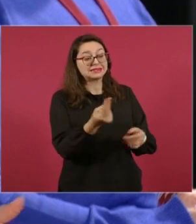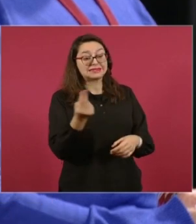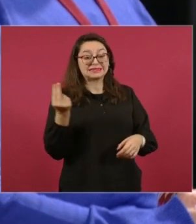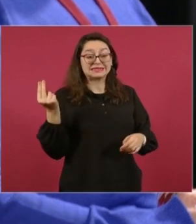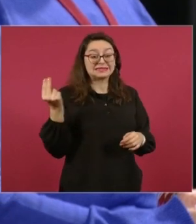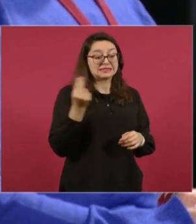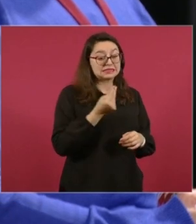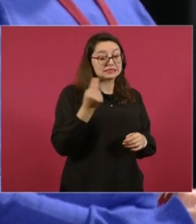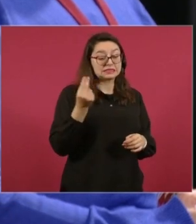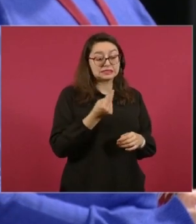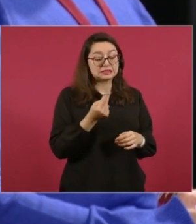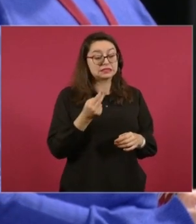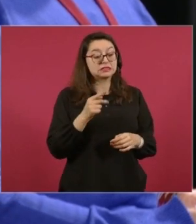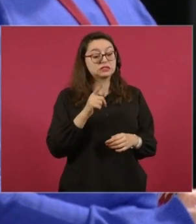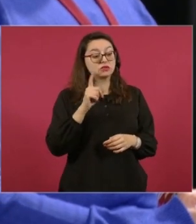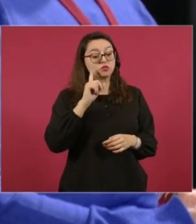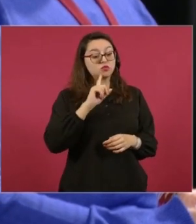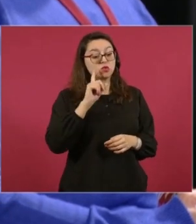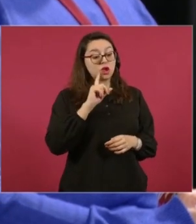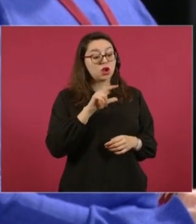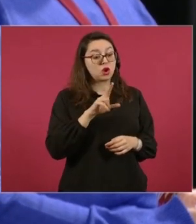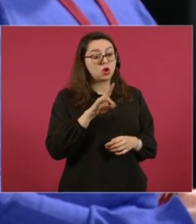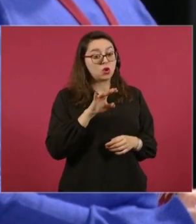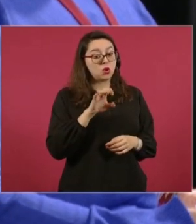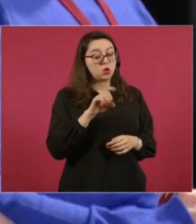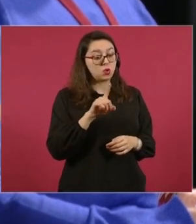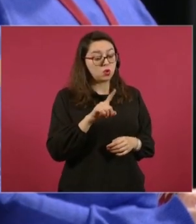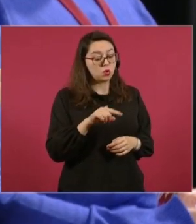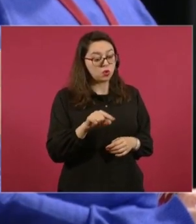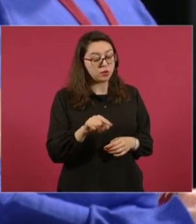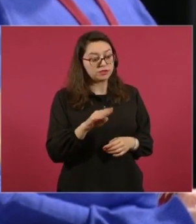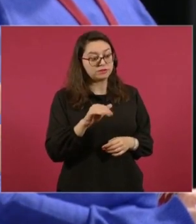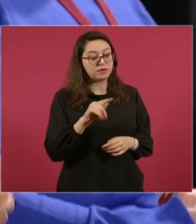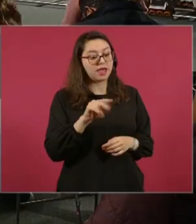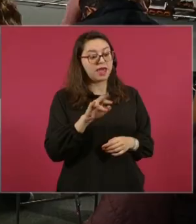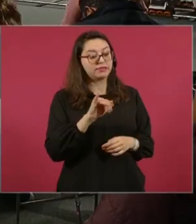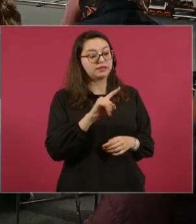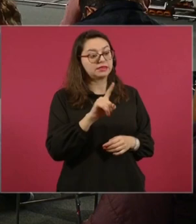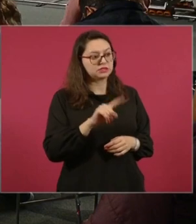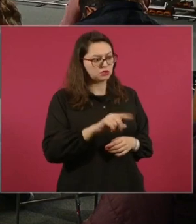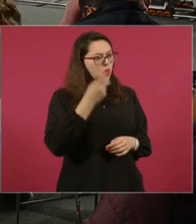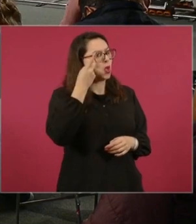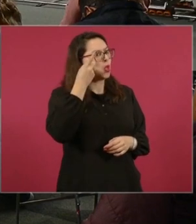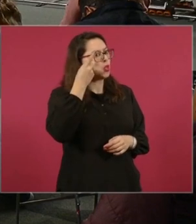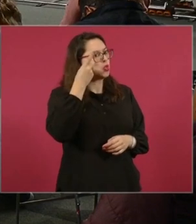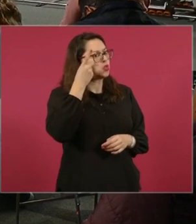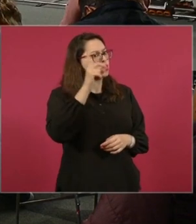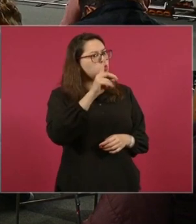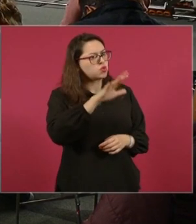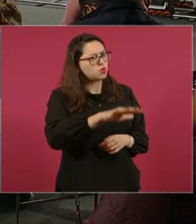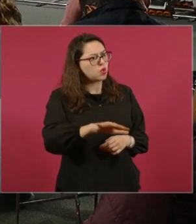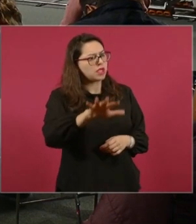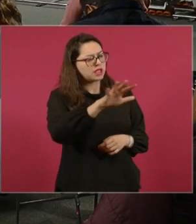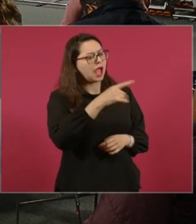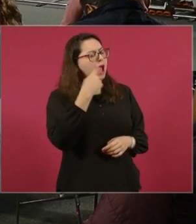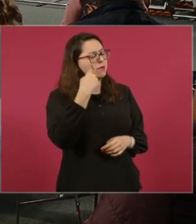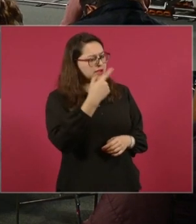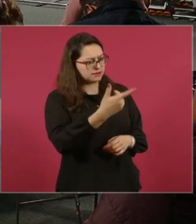la señora Luz Beatriz Beltrán, la supuesta dueña de lo que es todo Mismaloya.